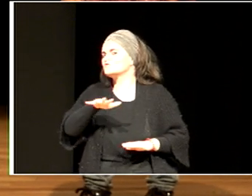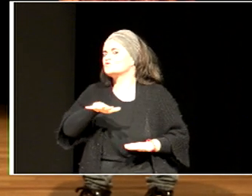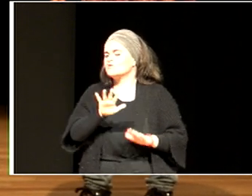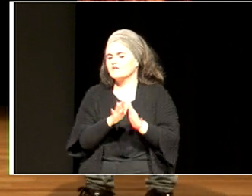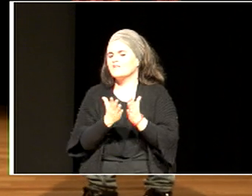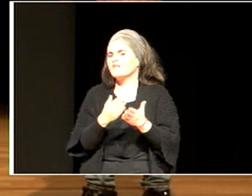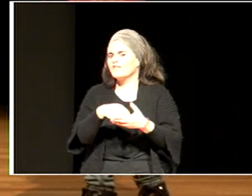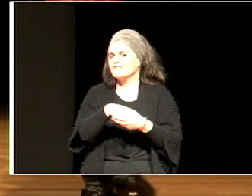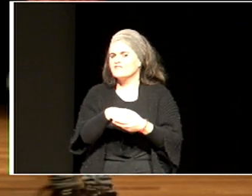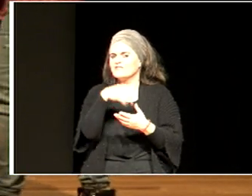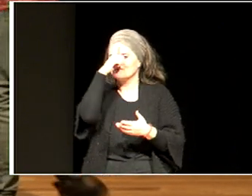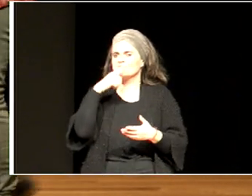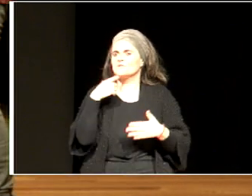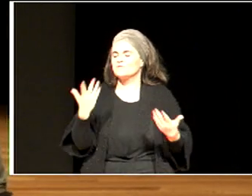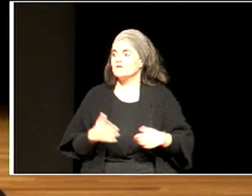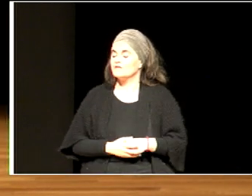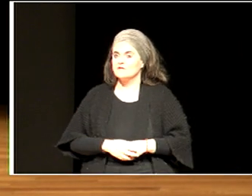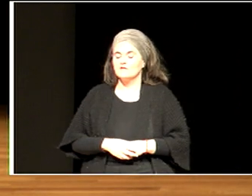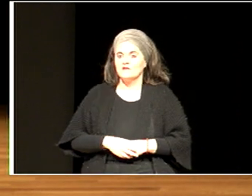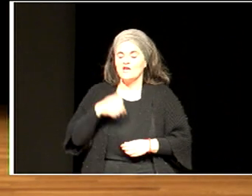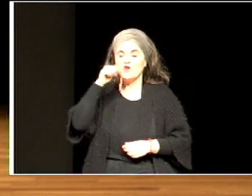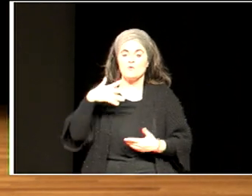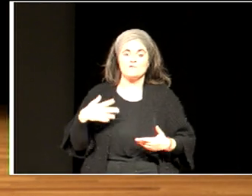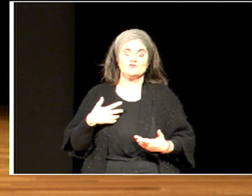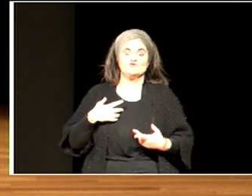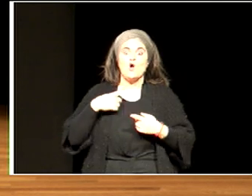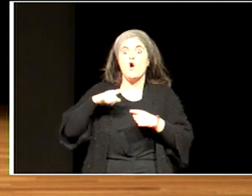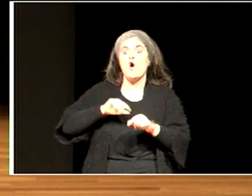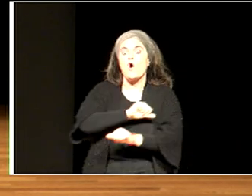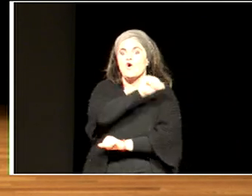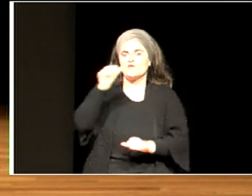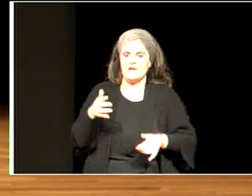pues los hombres estáis del día en bicicleta por libro